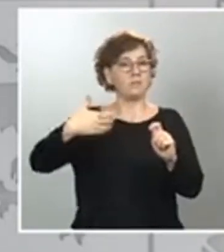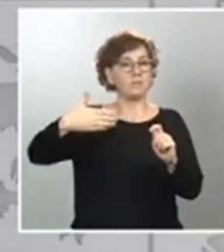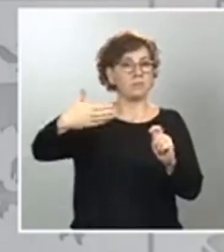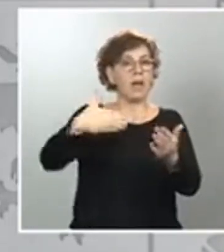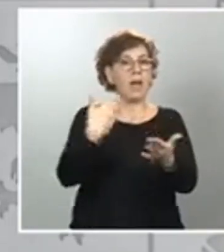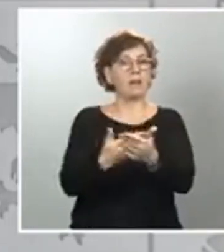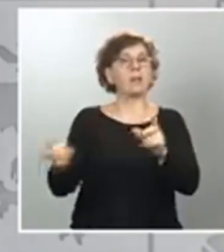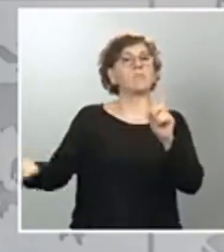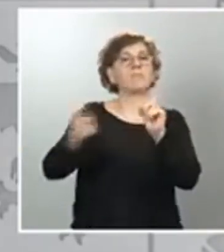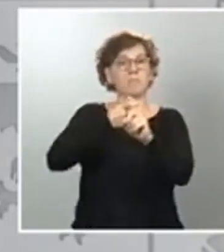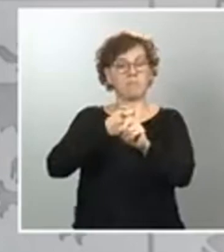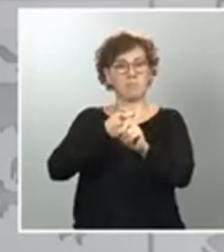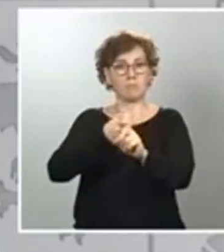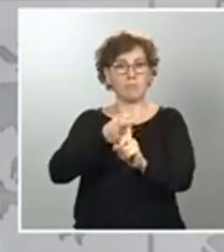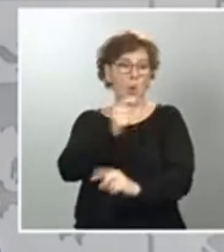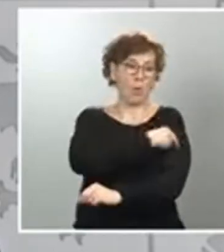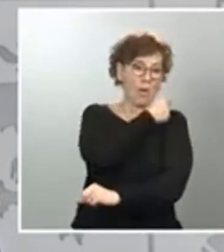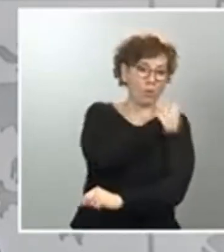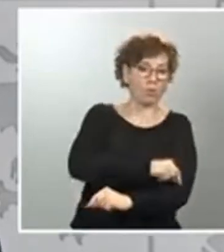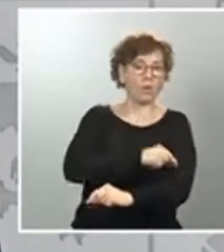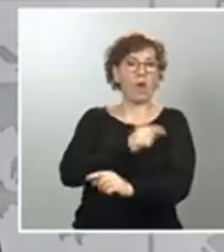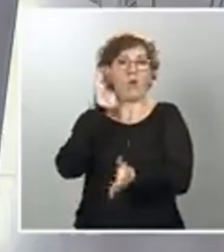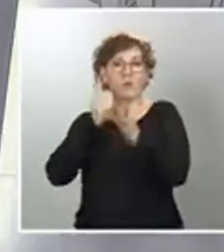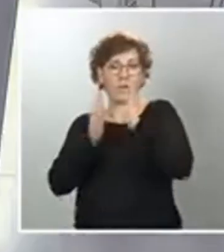terapéutico o bien la vacuna al COVID-19.